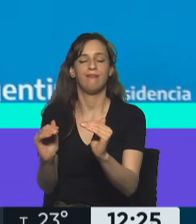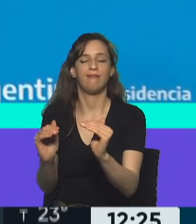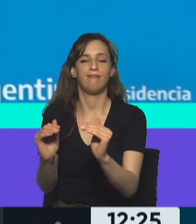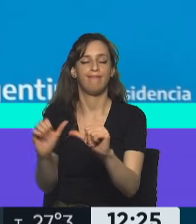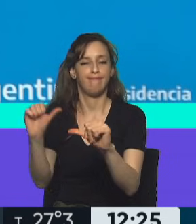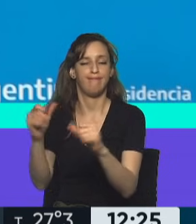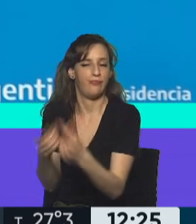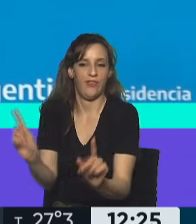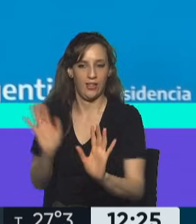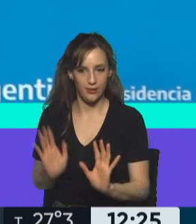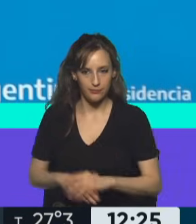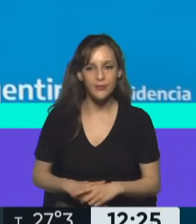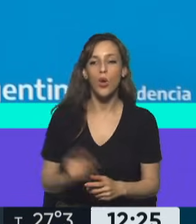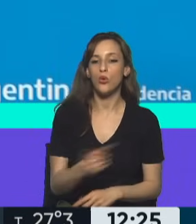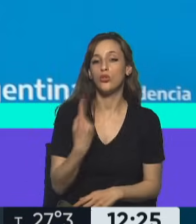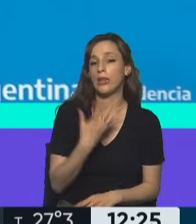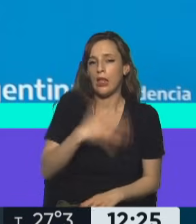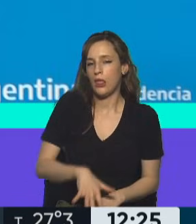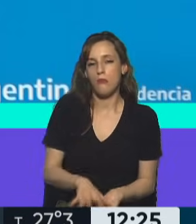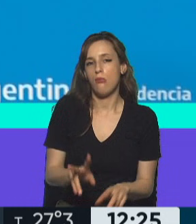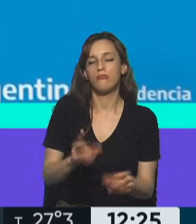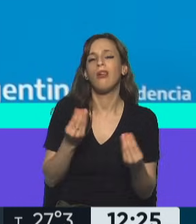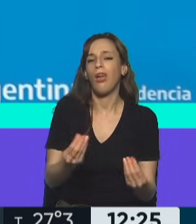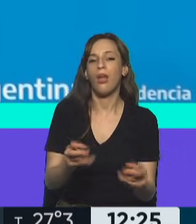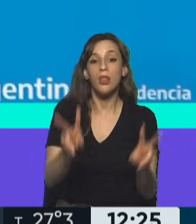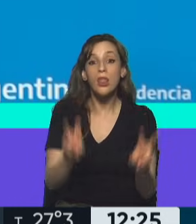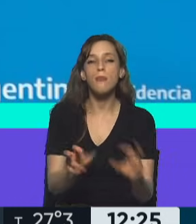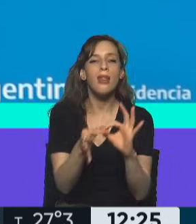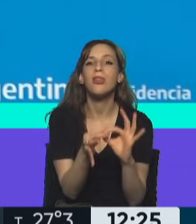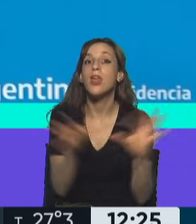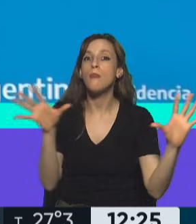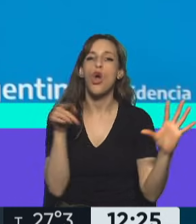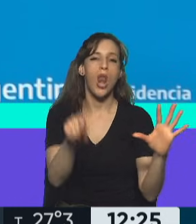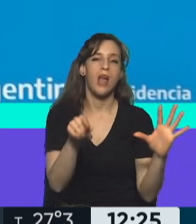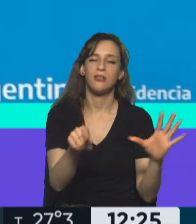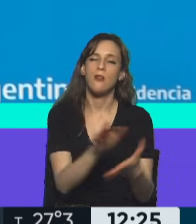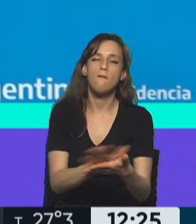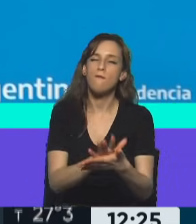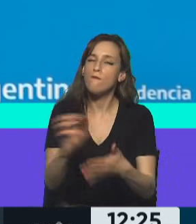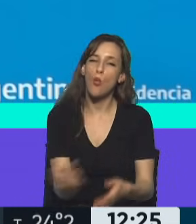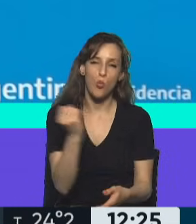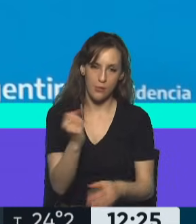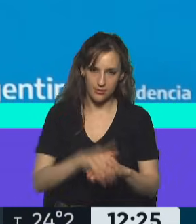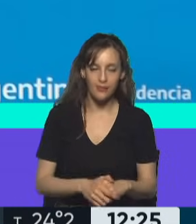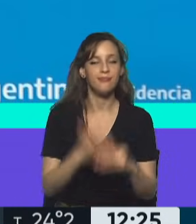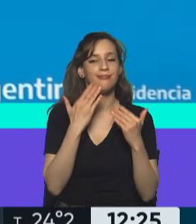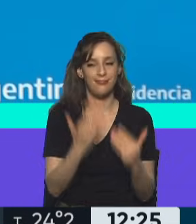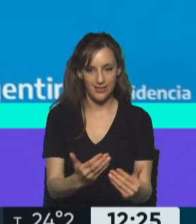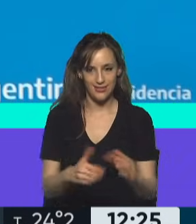miradas siempre entendemos que es la democracia es el terreno de los diálogos y estamos absolutamente predispuestos a llevarlos adelante.